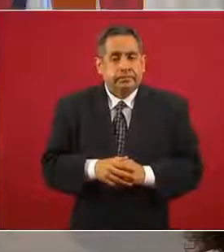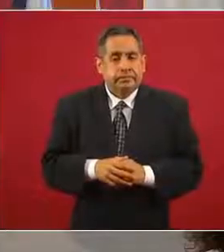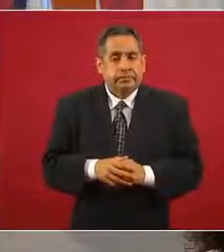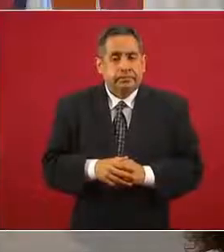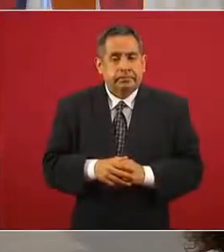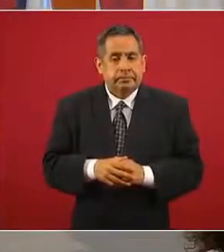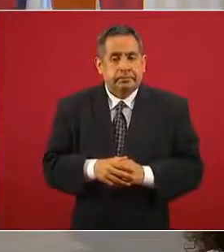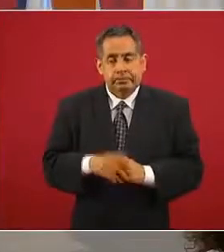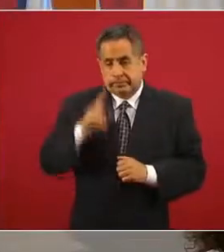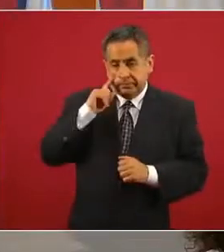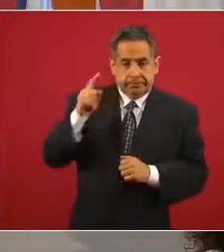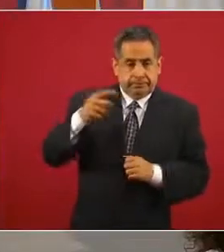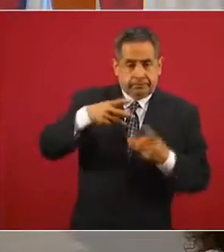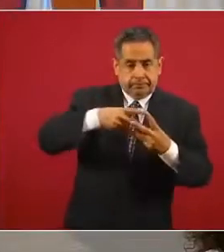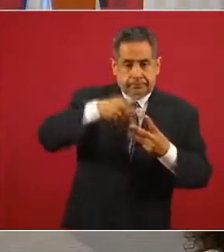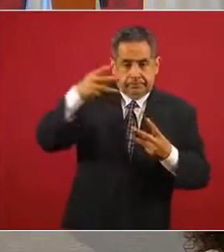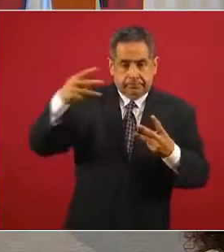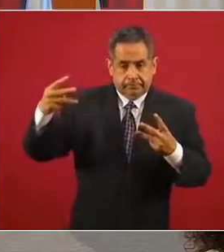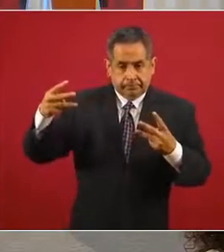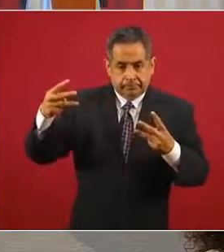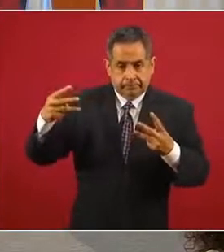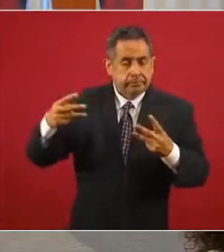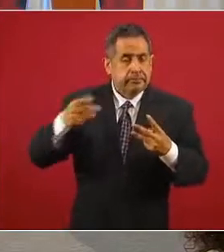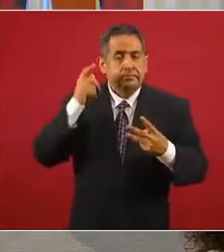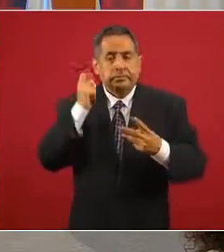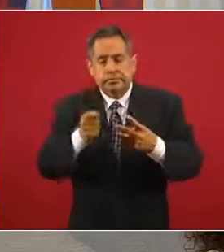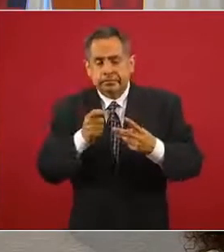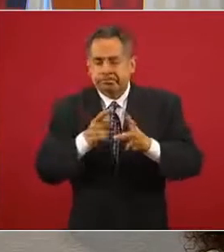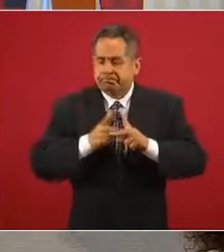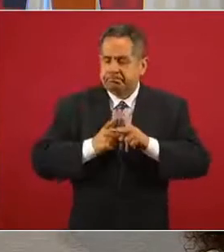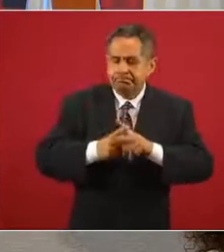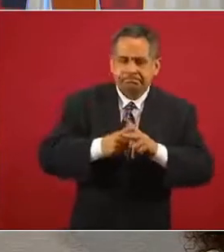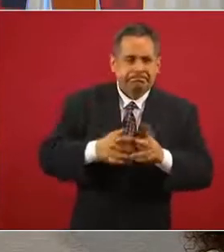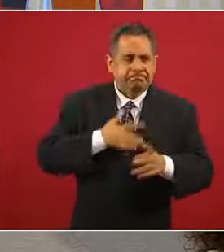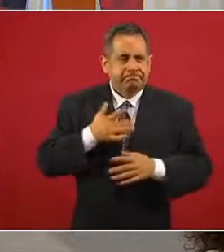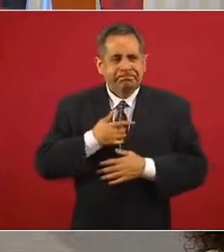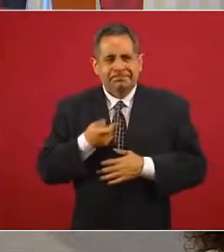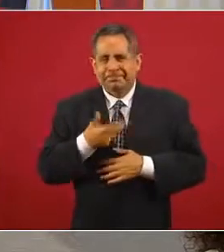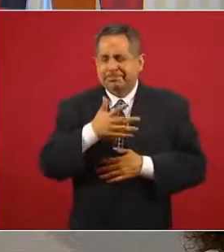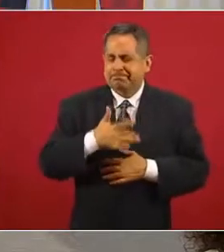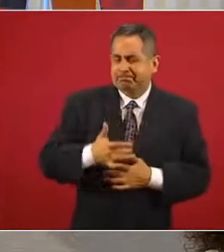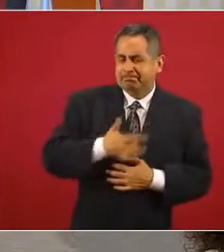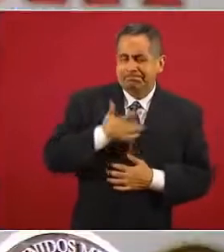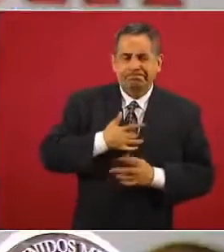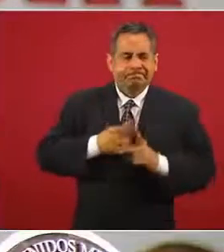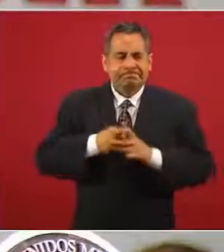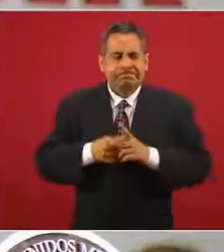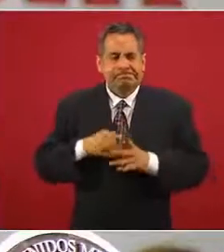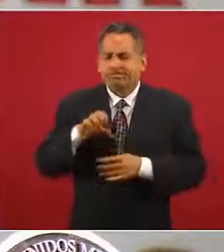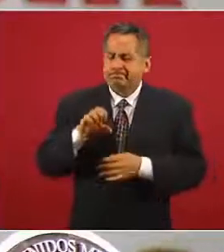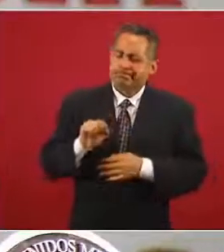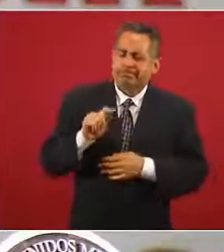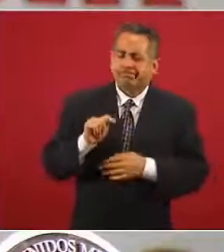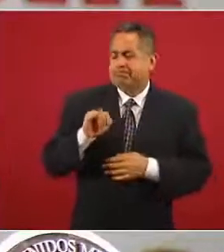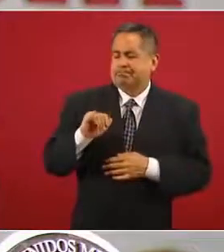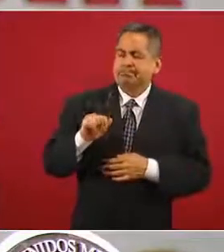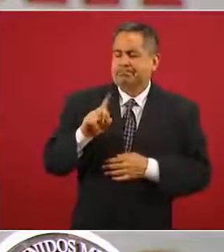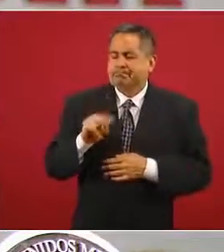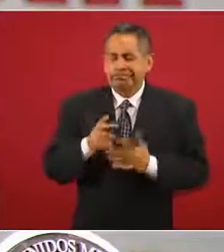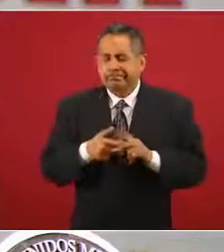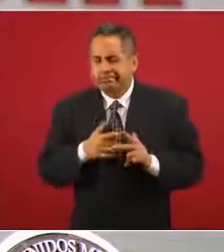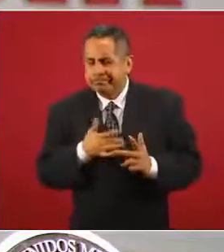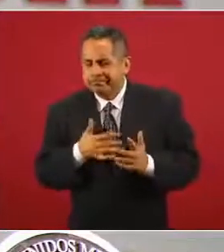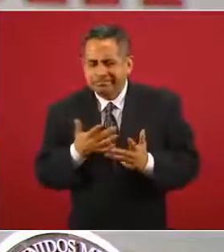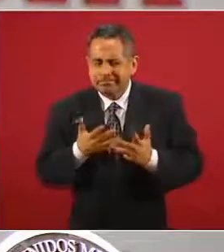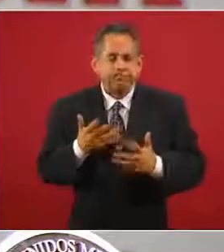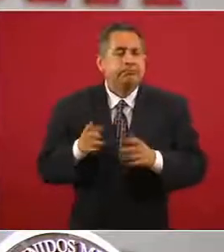gráfica podemos ver cuando tenemos casos estimados. ¿Por qué le llamamos estimados? Porque además de los casos directamente confirmados